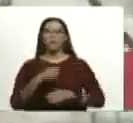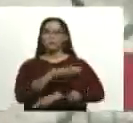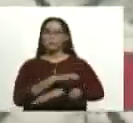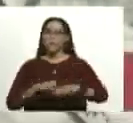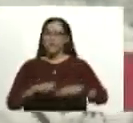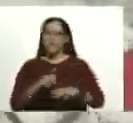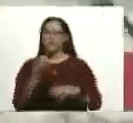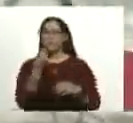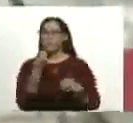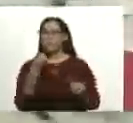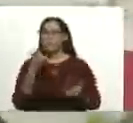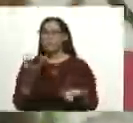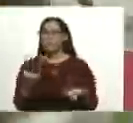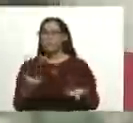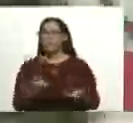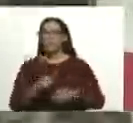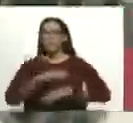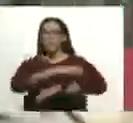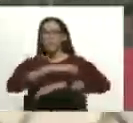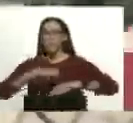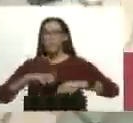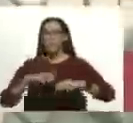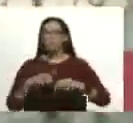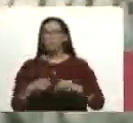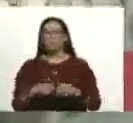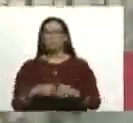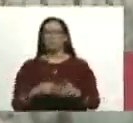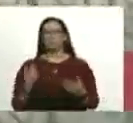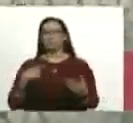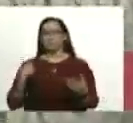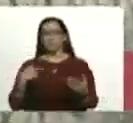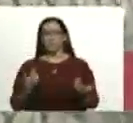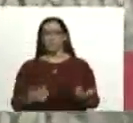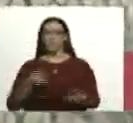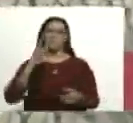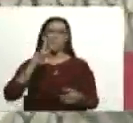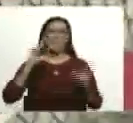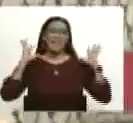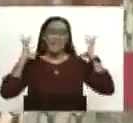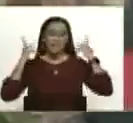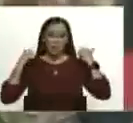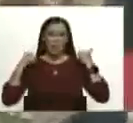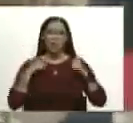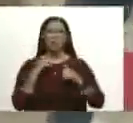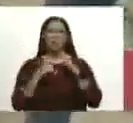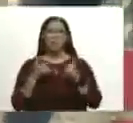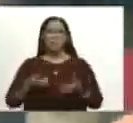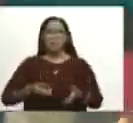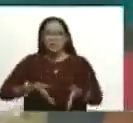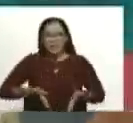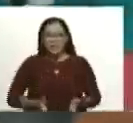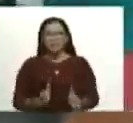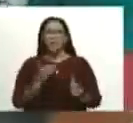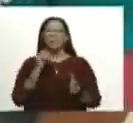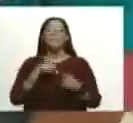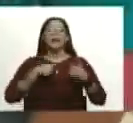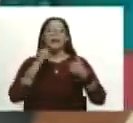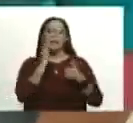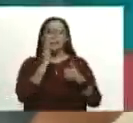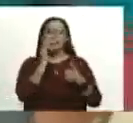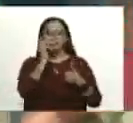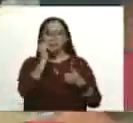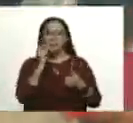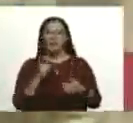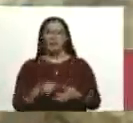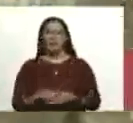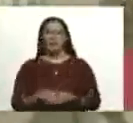zoológico, en el zoológico de Caricuao, para ver, te podría decir, tenemos tres leones, un bebé que nos acaba de nacer, más la mamá y el papá. Lion, lo veíamos por ahí